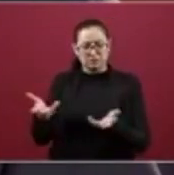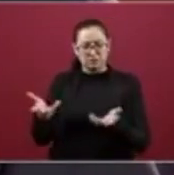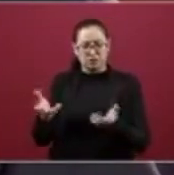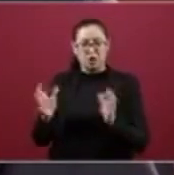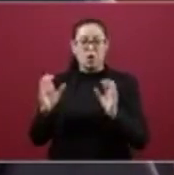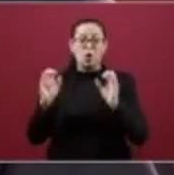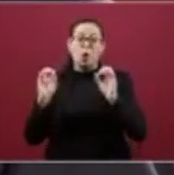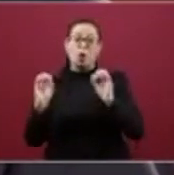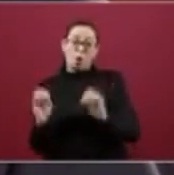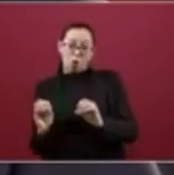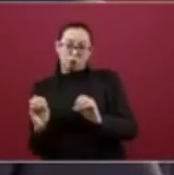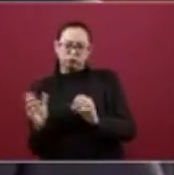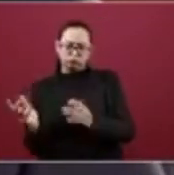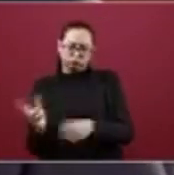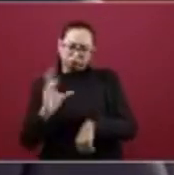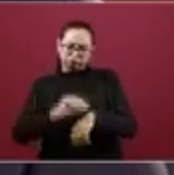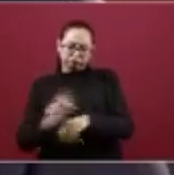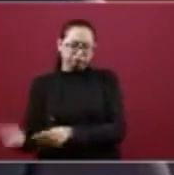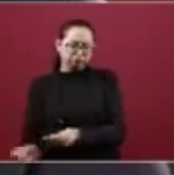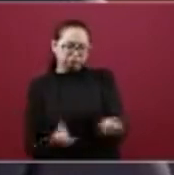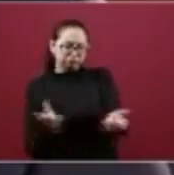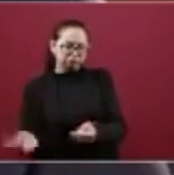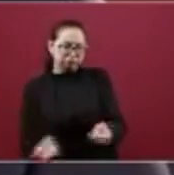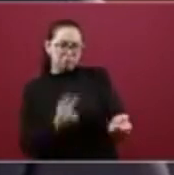las privatizaciones?